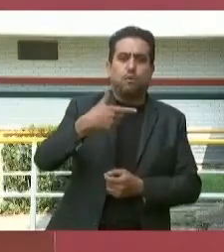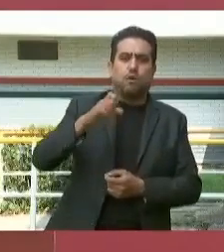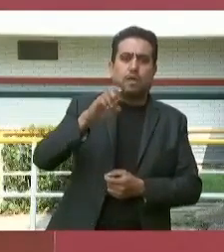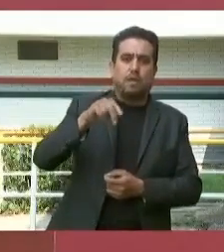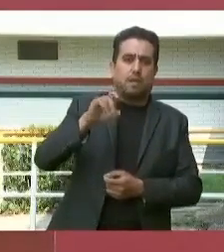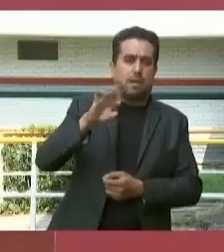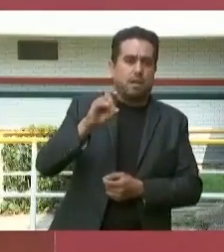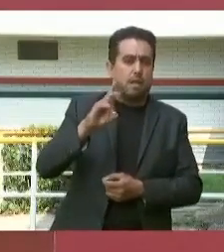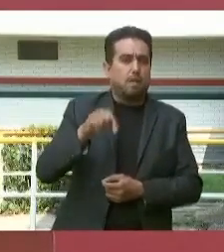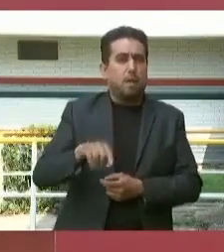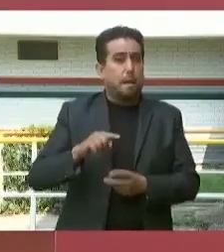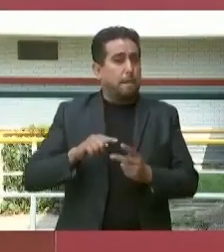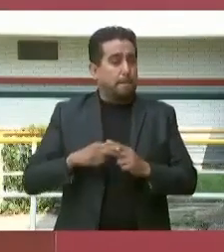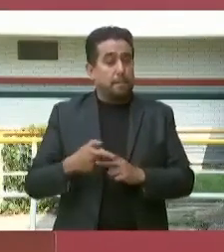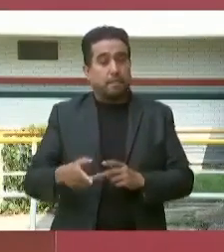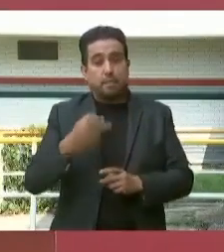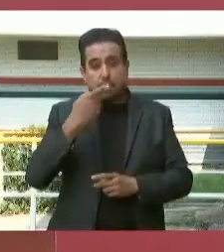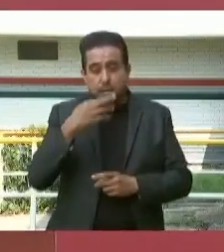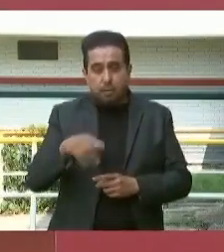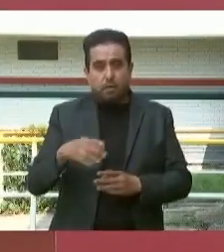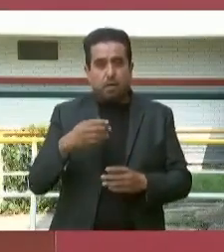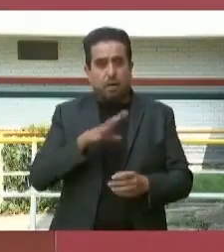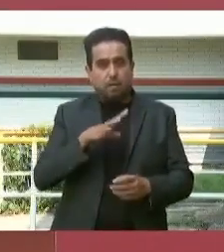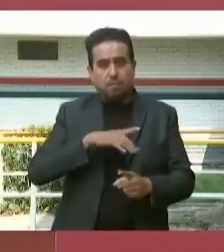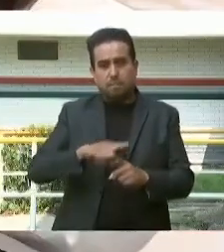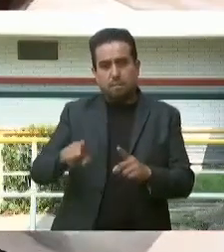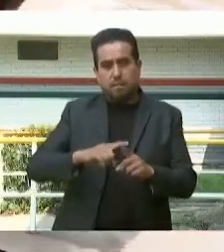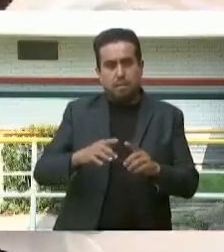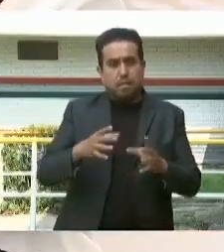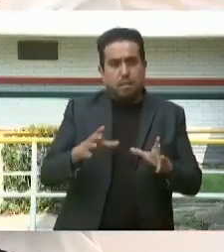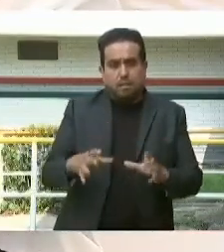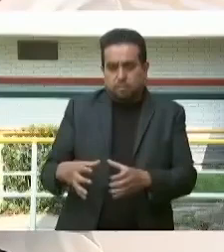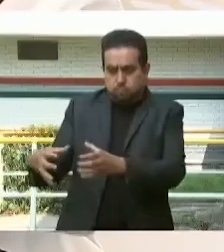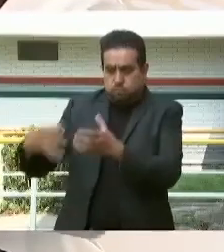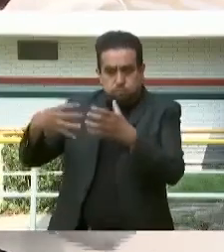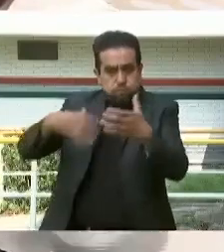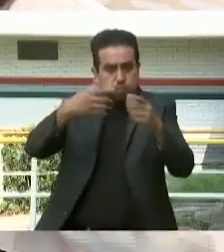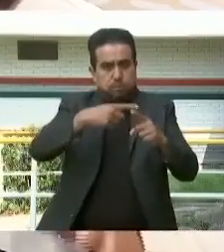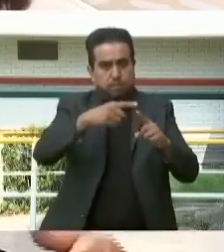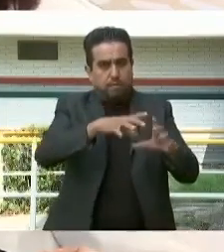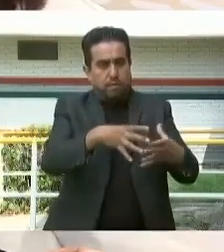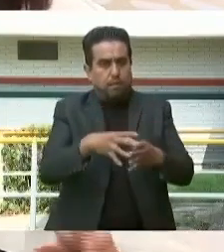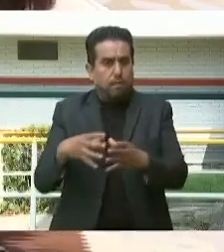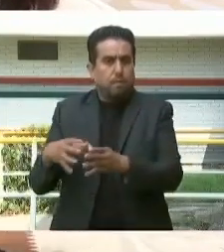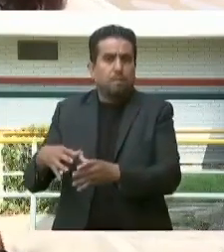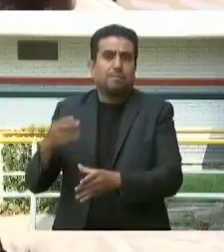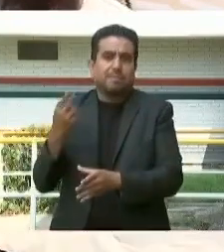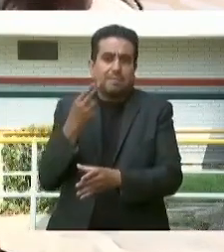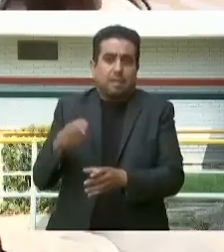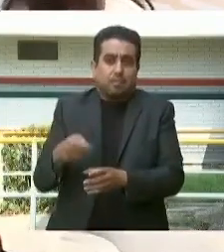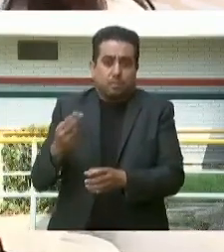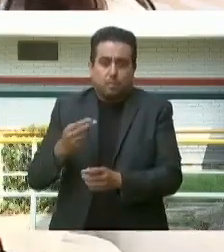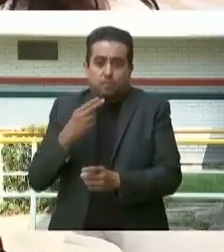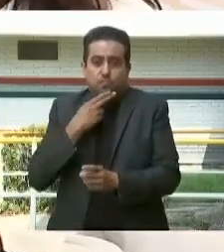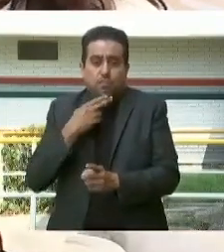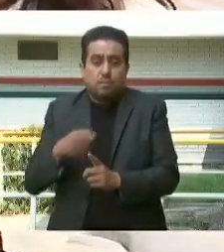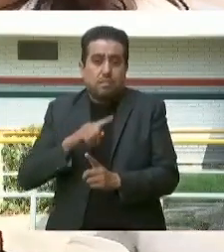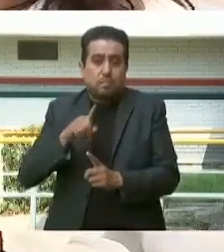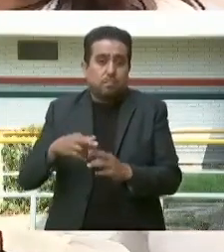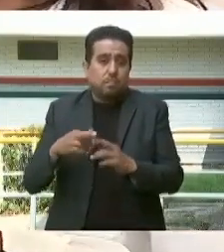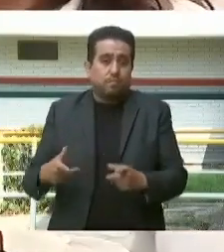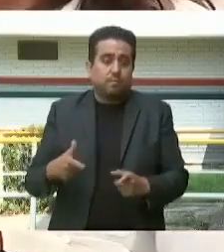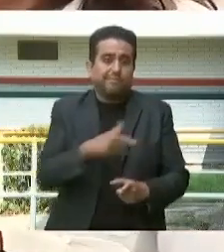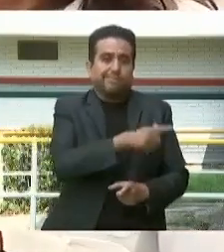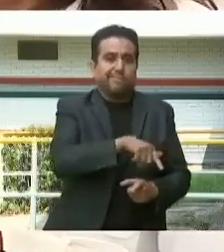año vamos a empezar a intervenir porque son equipos en los que prácticamente nos obligan a parar alguna planta lo